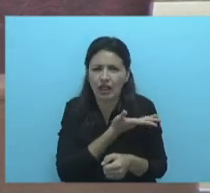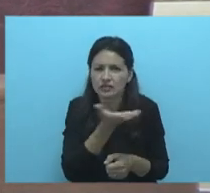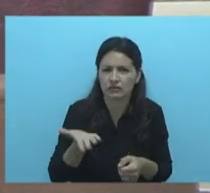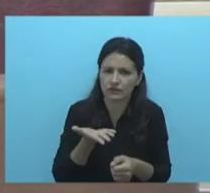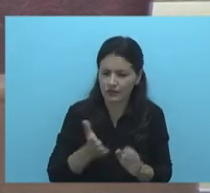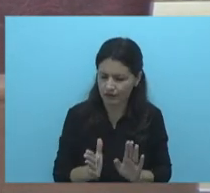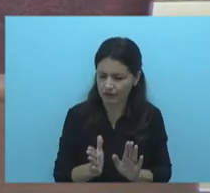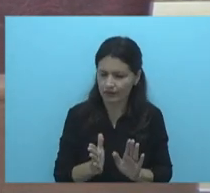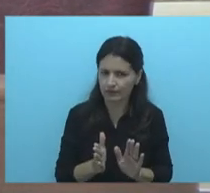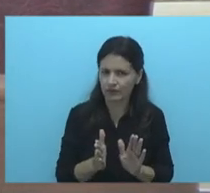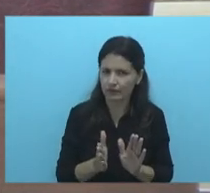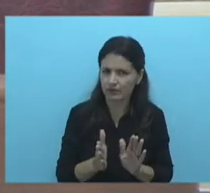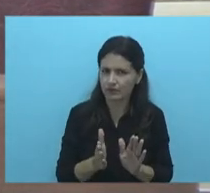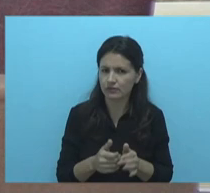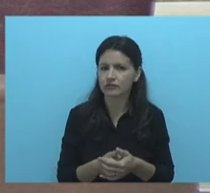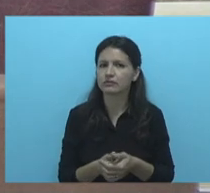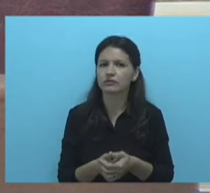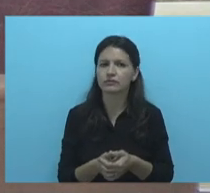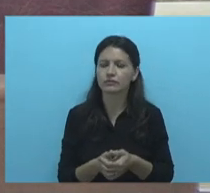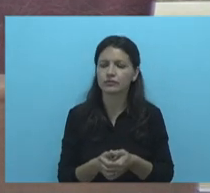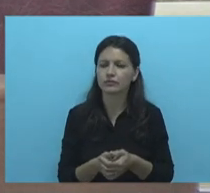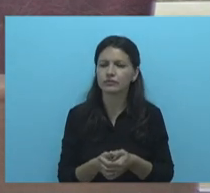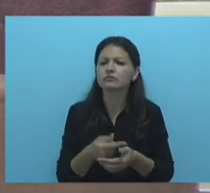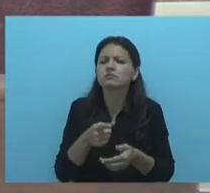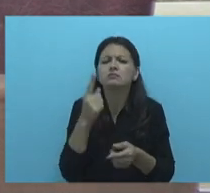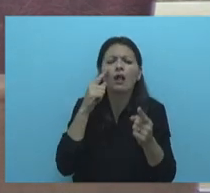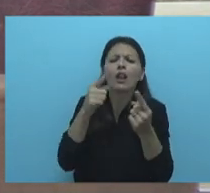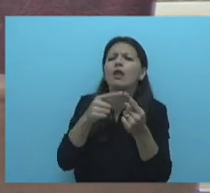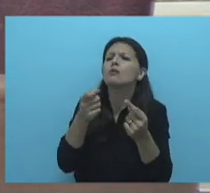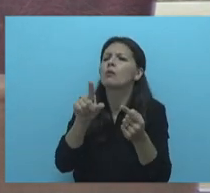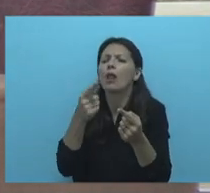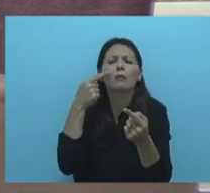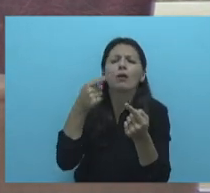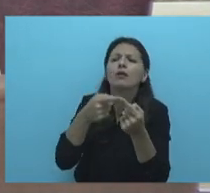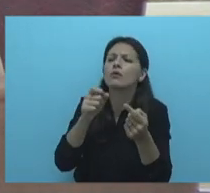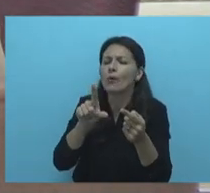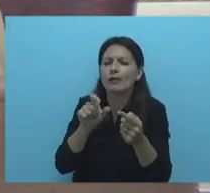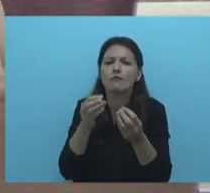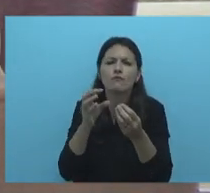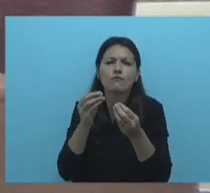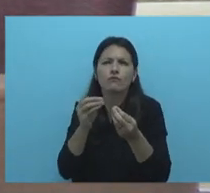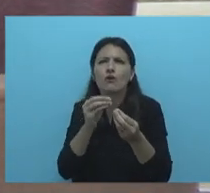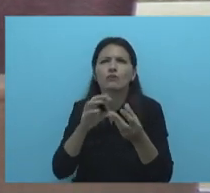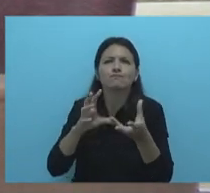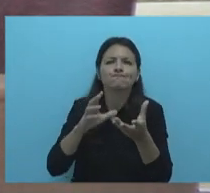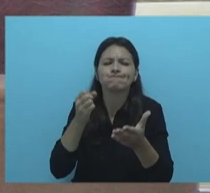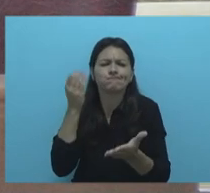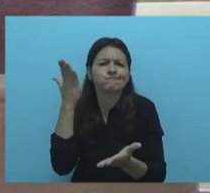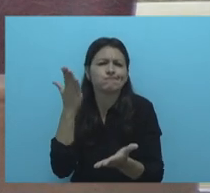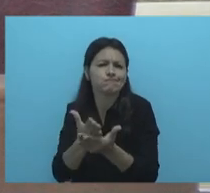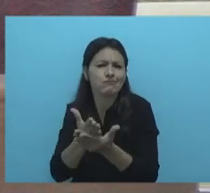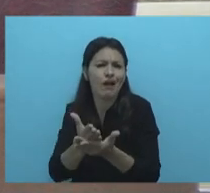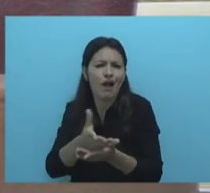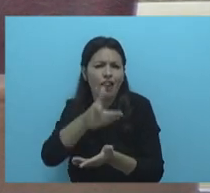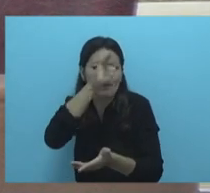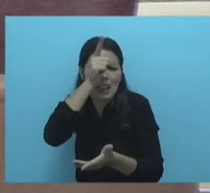connotación política muy fuerte, que es que solamente con mano dura se va a terminar con la violencia